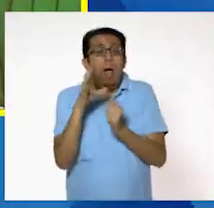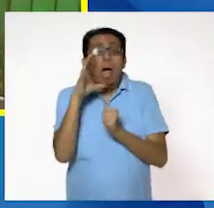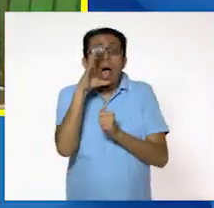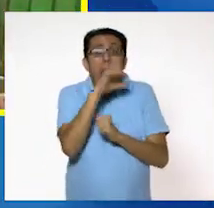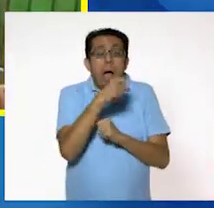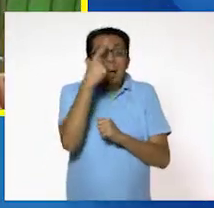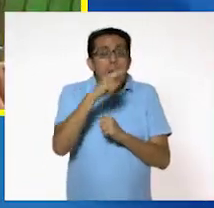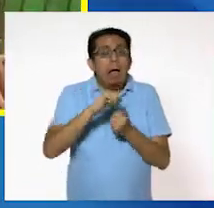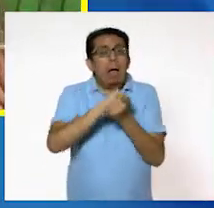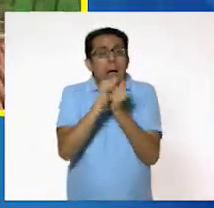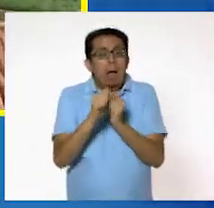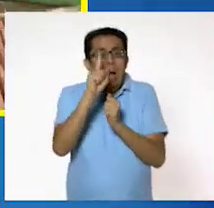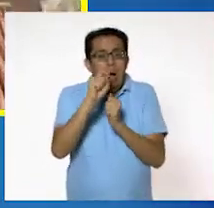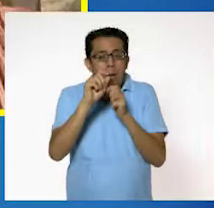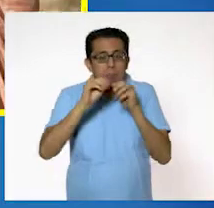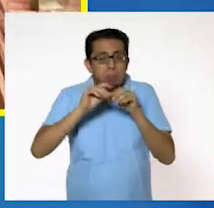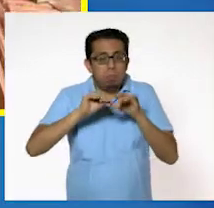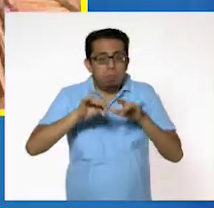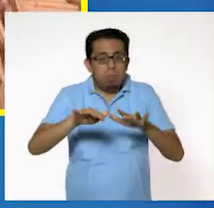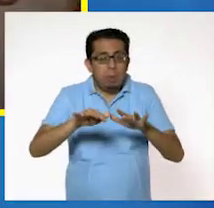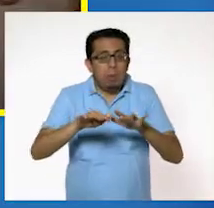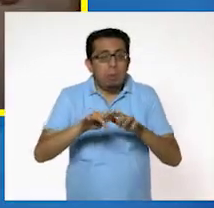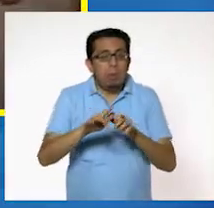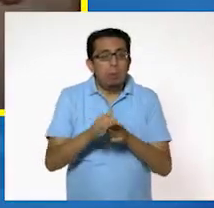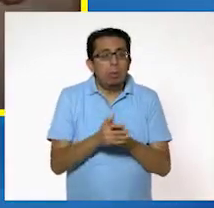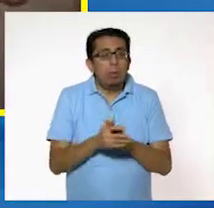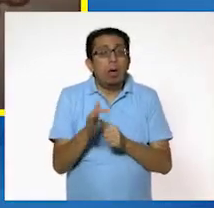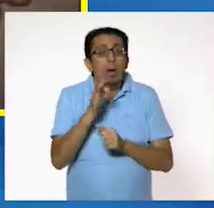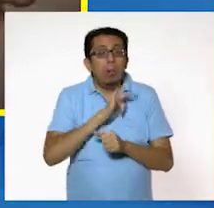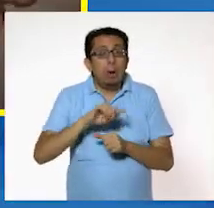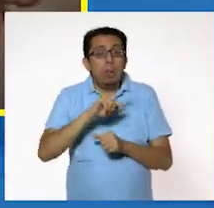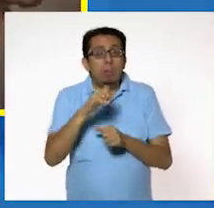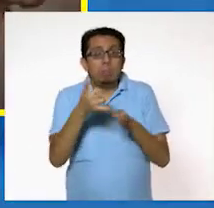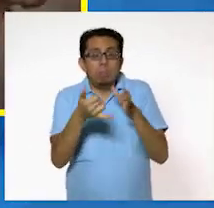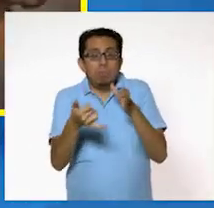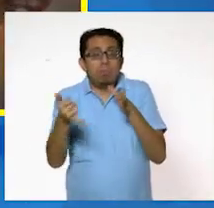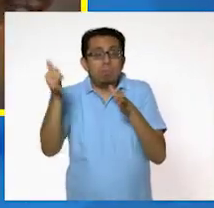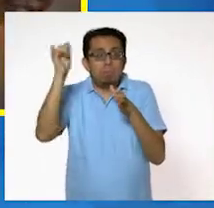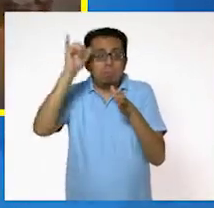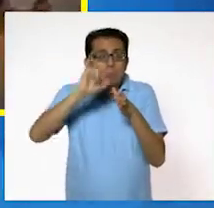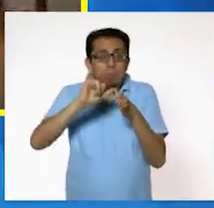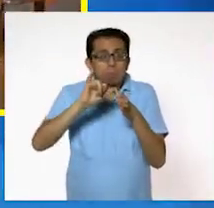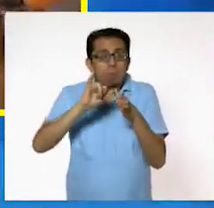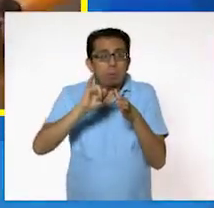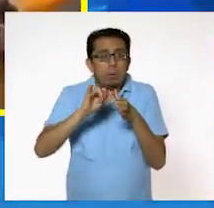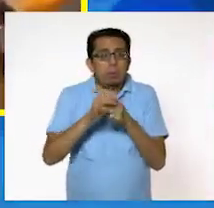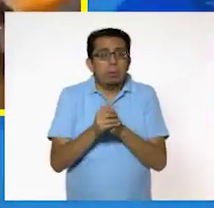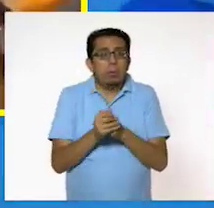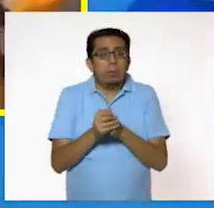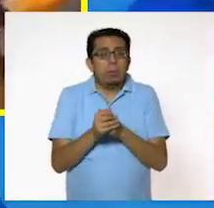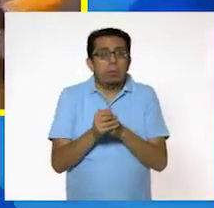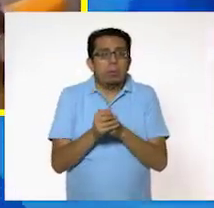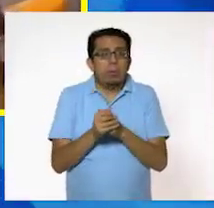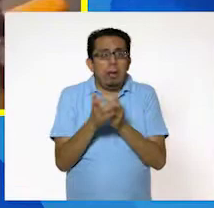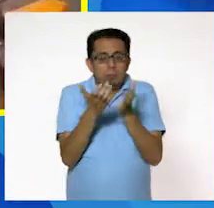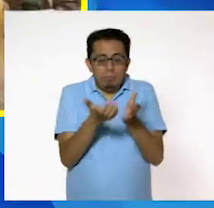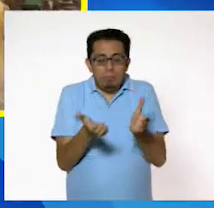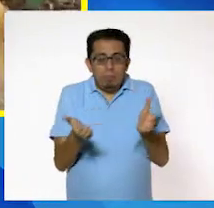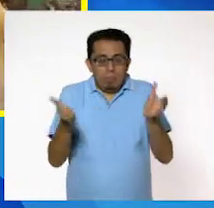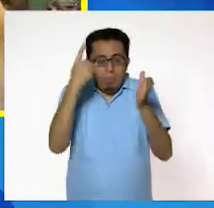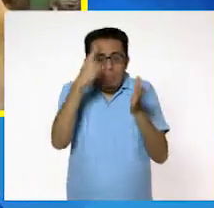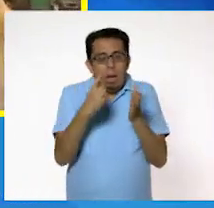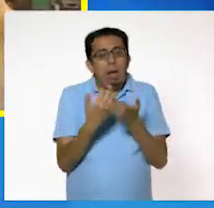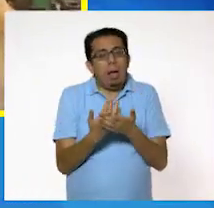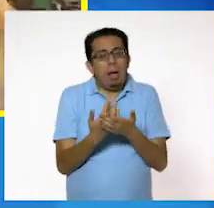volverlos líquidos y poder verter la plastilina en lo que tenemos que son los moldes para el